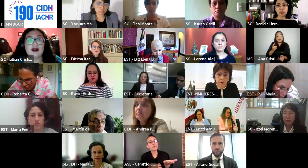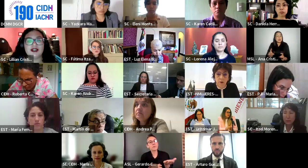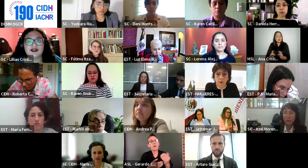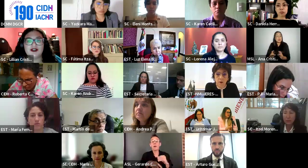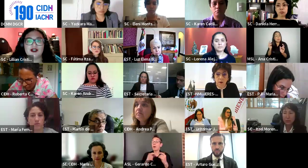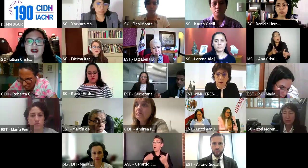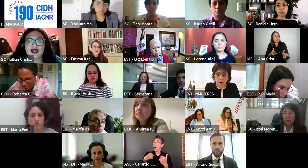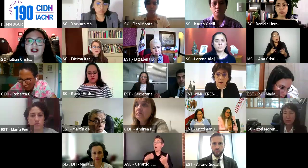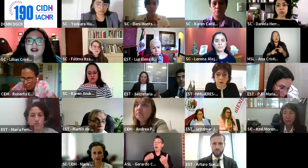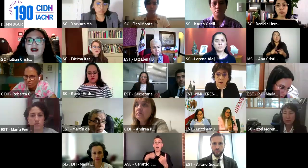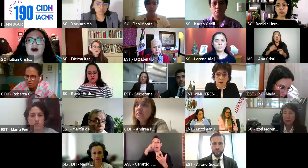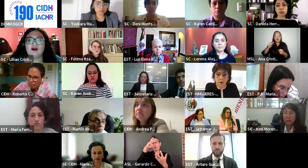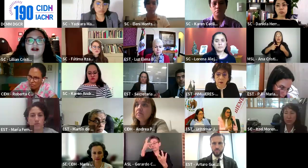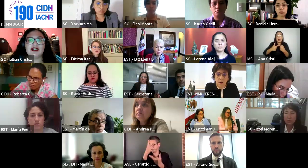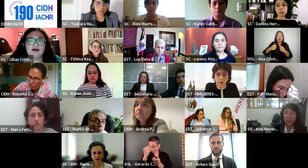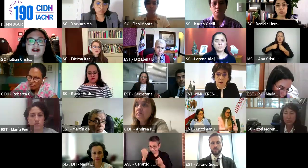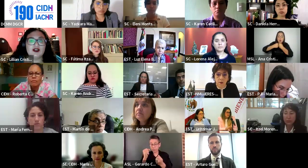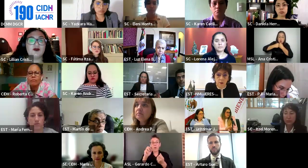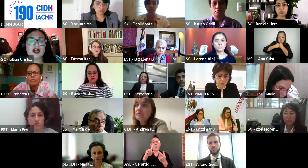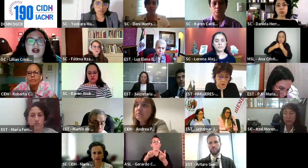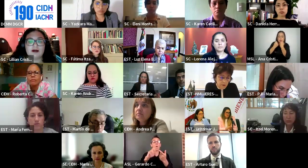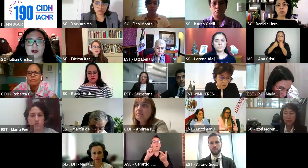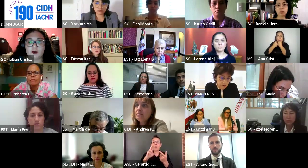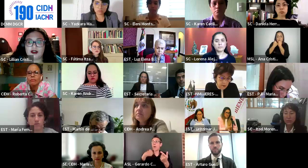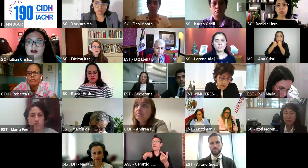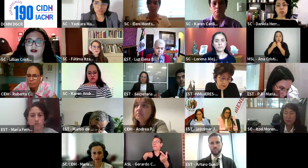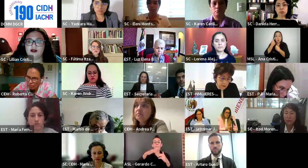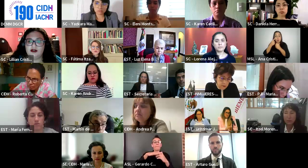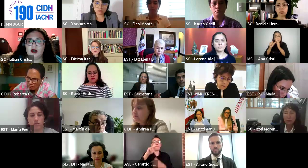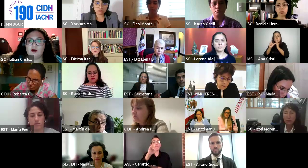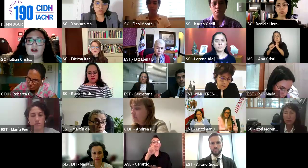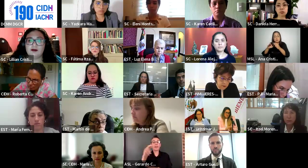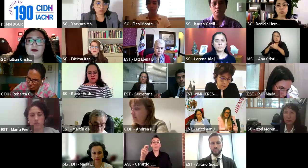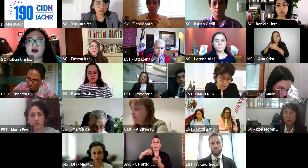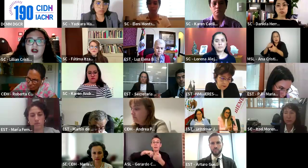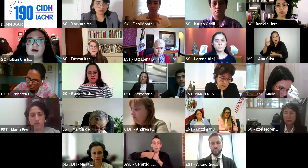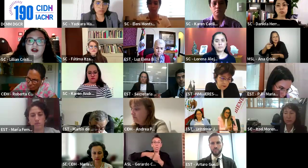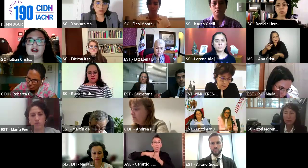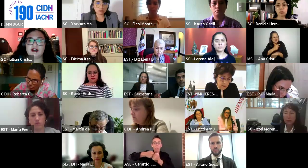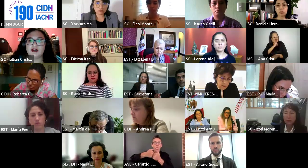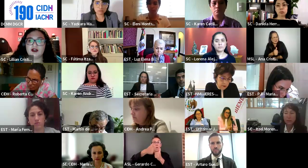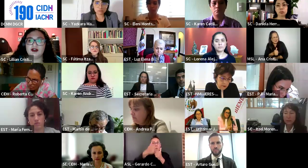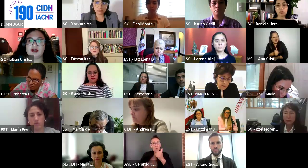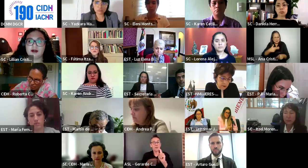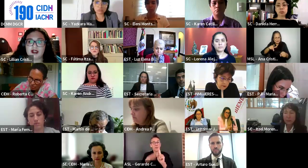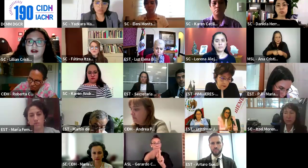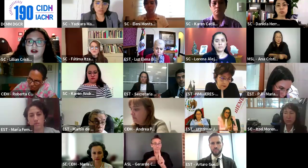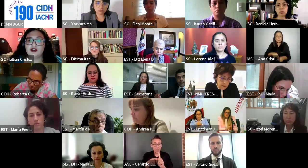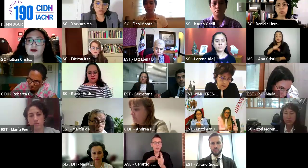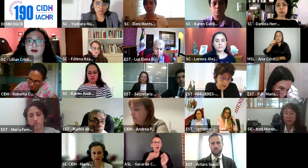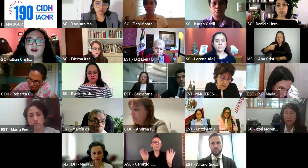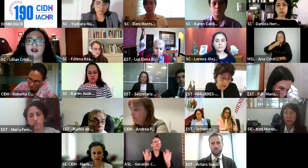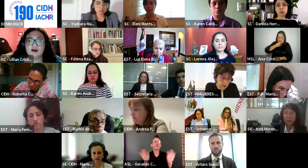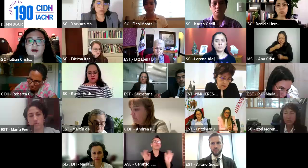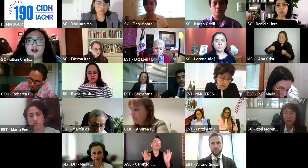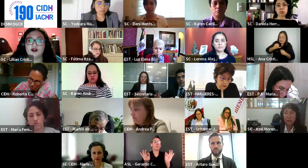o una luxación de rodilla una vez al mes no fuera algo de preocupación. Cuando por fin logramos que se reconozca nuestra enfermedad,